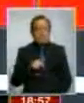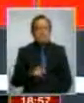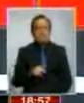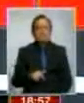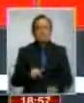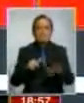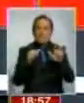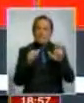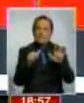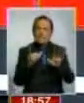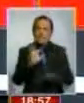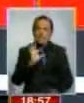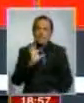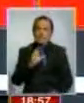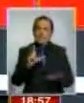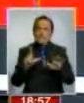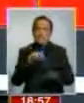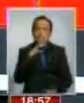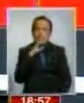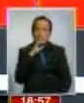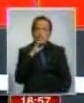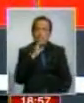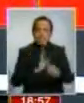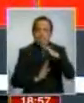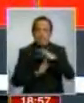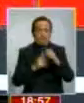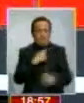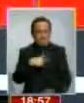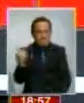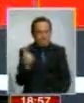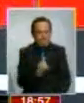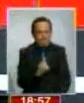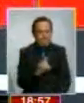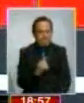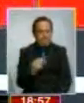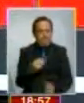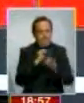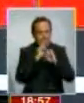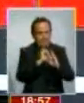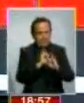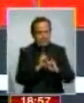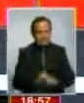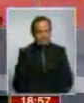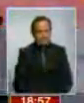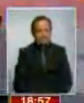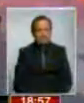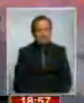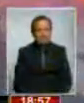las 6 de la tarde con 57 minutos. Hacemos una pausa, ya regresamos con más informaciones.